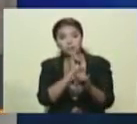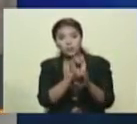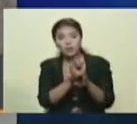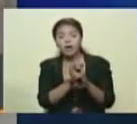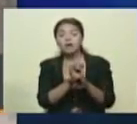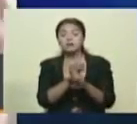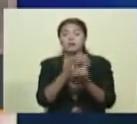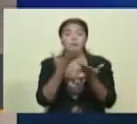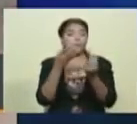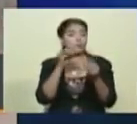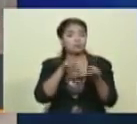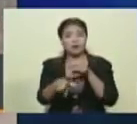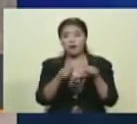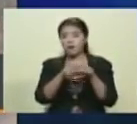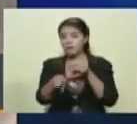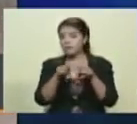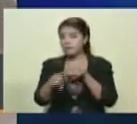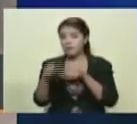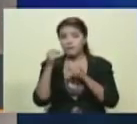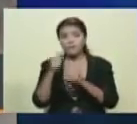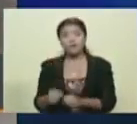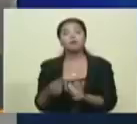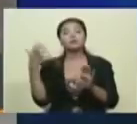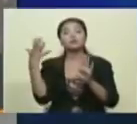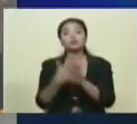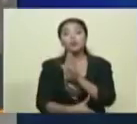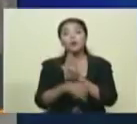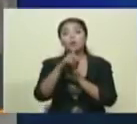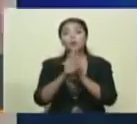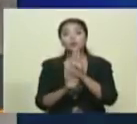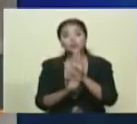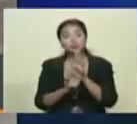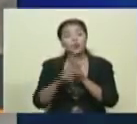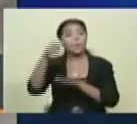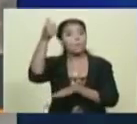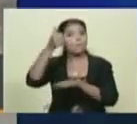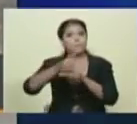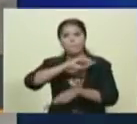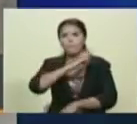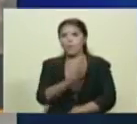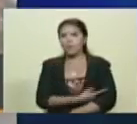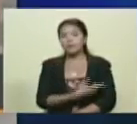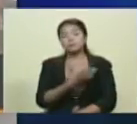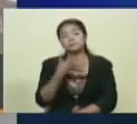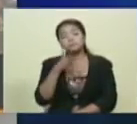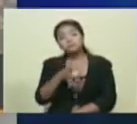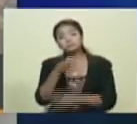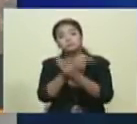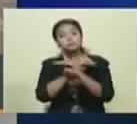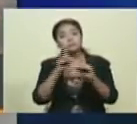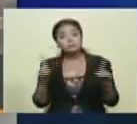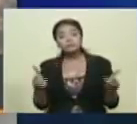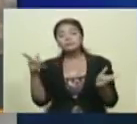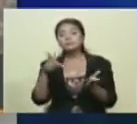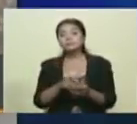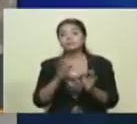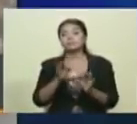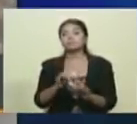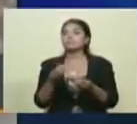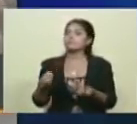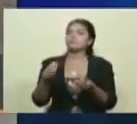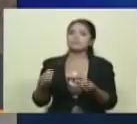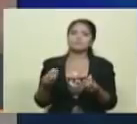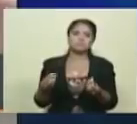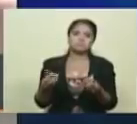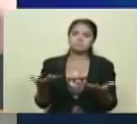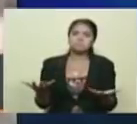de las críticas respecto a la constitución de un suprapoder versus la democracia representativa. ¿Cómo